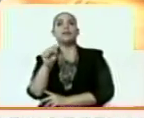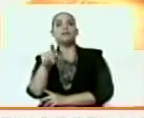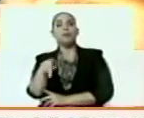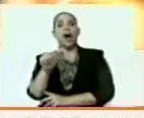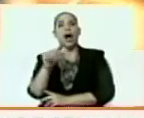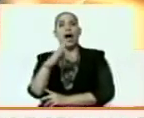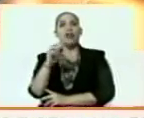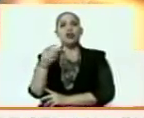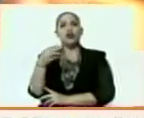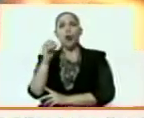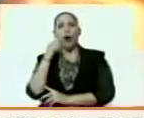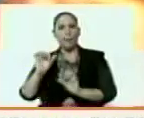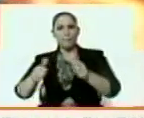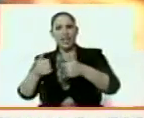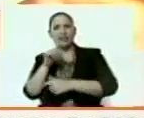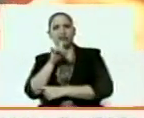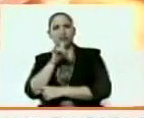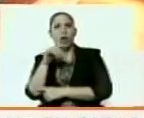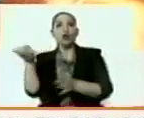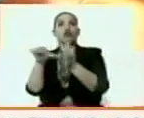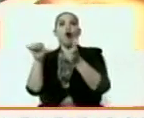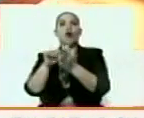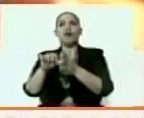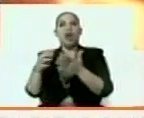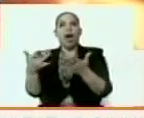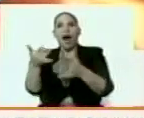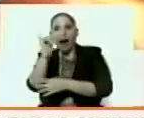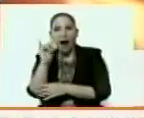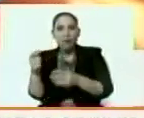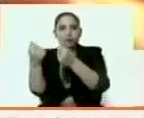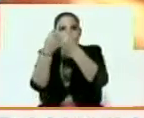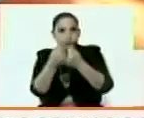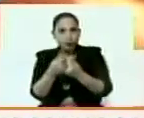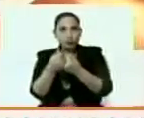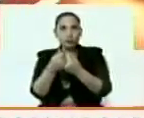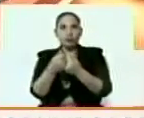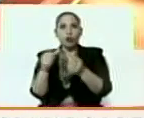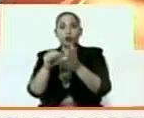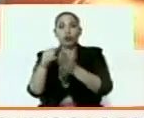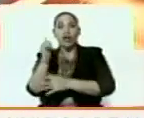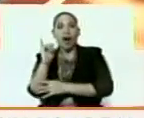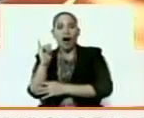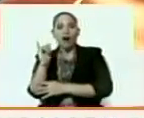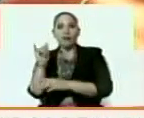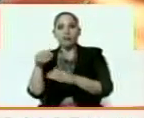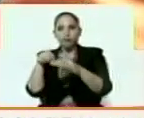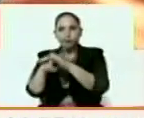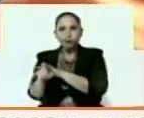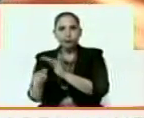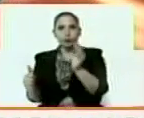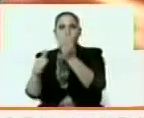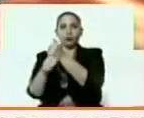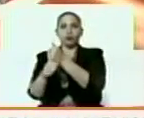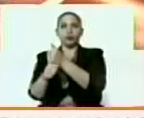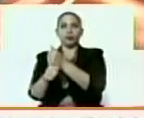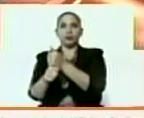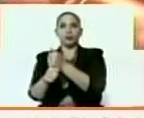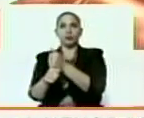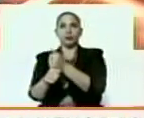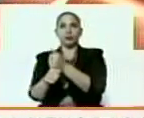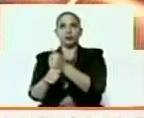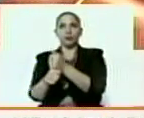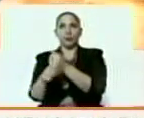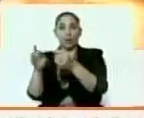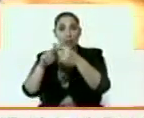de cómo, dónde están los activos, dónde hay cuentas donde se encuentran, valga la redundancia, se encuentran